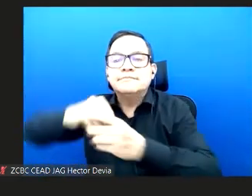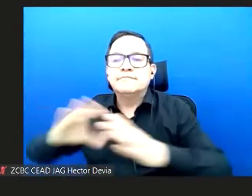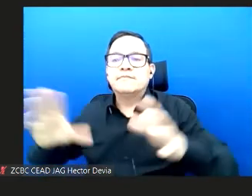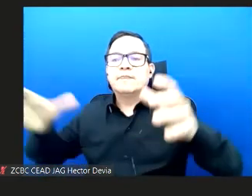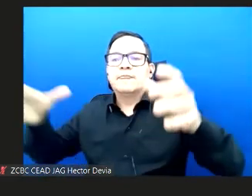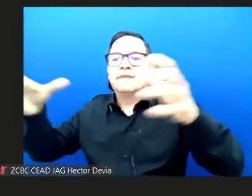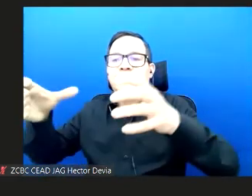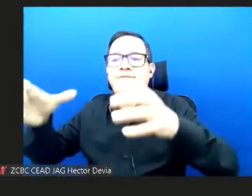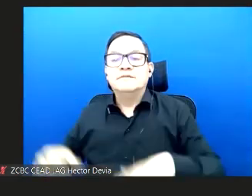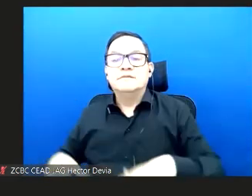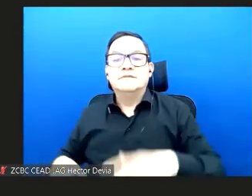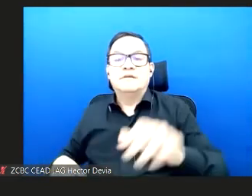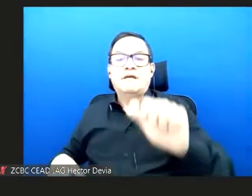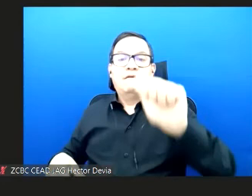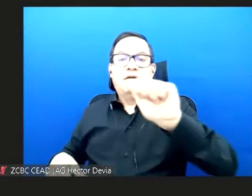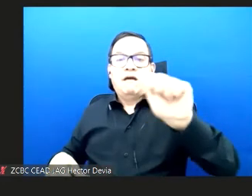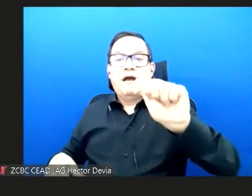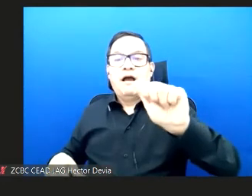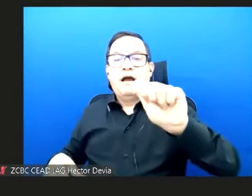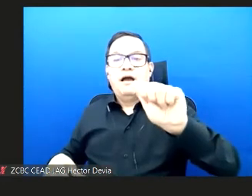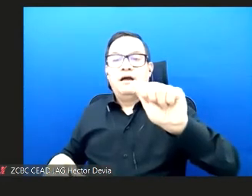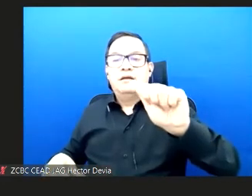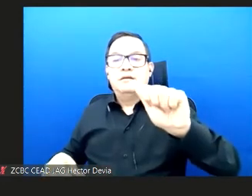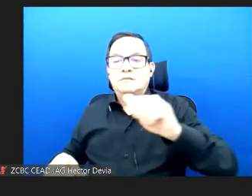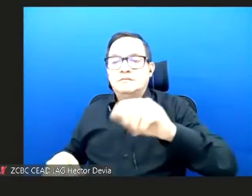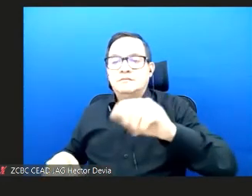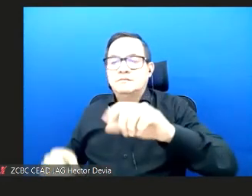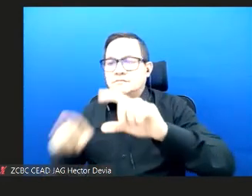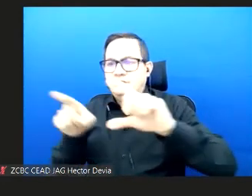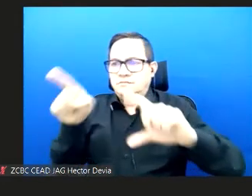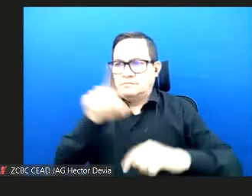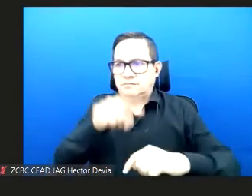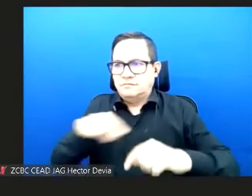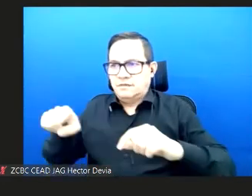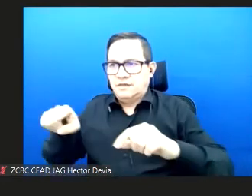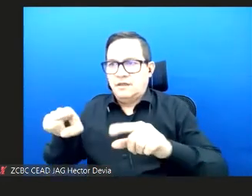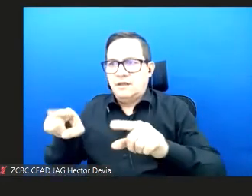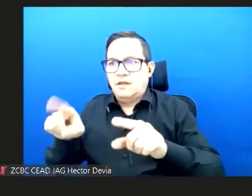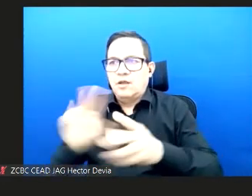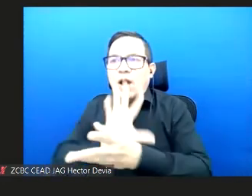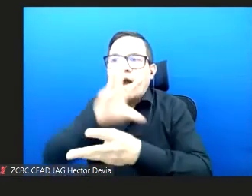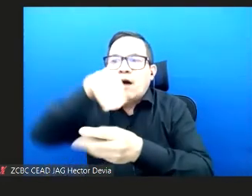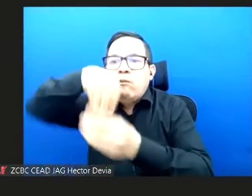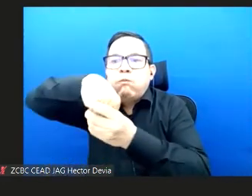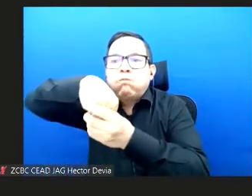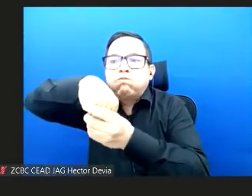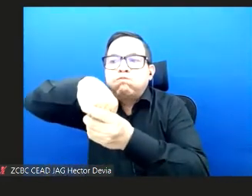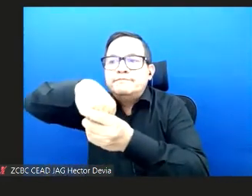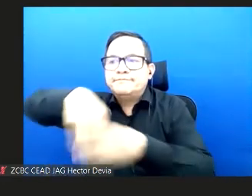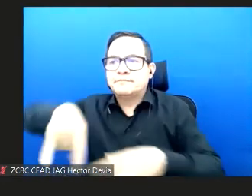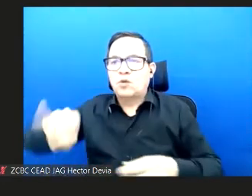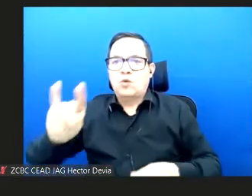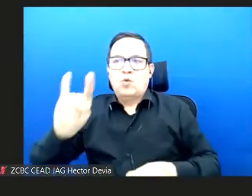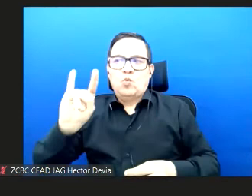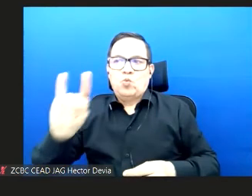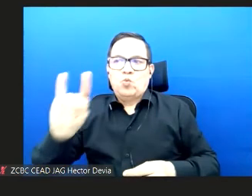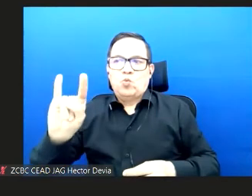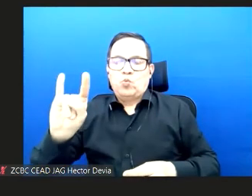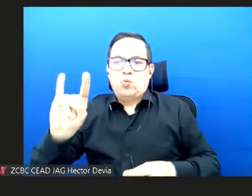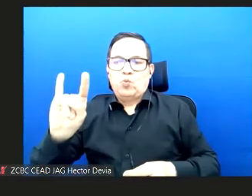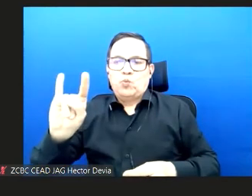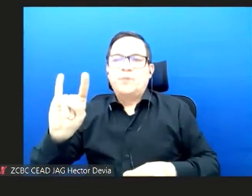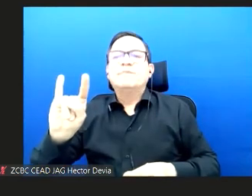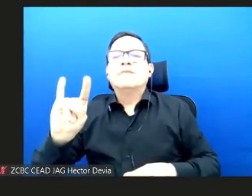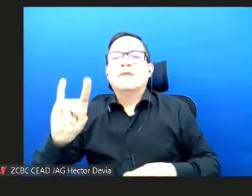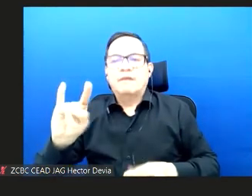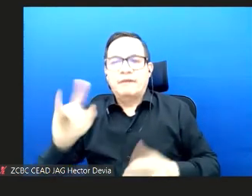eh, con más detenimiento, ¿sí? Que es un nuevo símbolo que estamos incorporando en la presentación, pero básicamente lo que queremos decir es